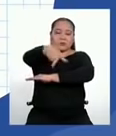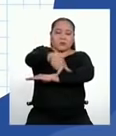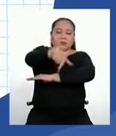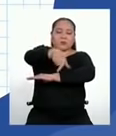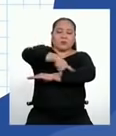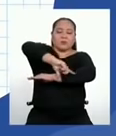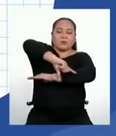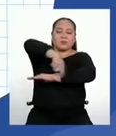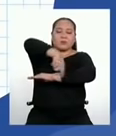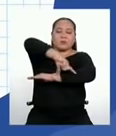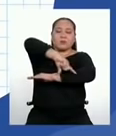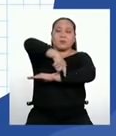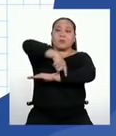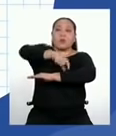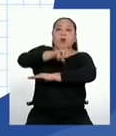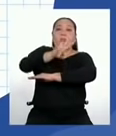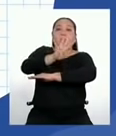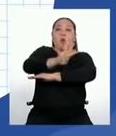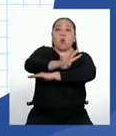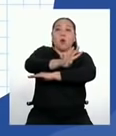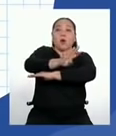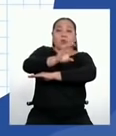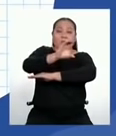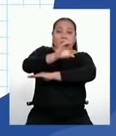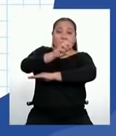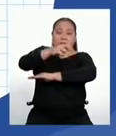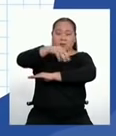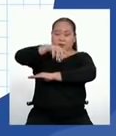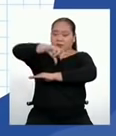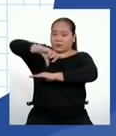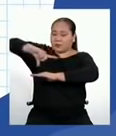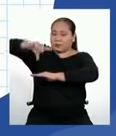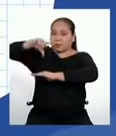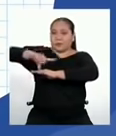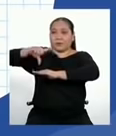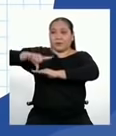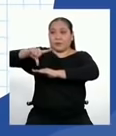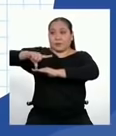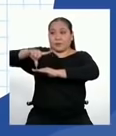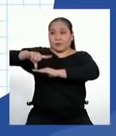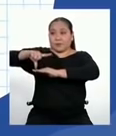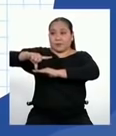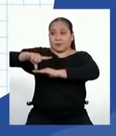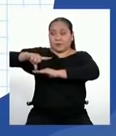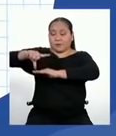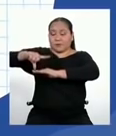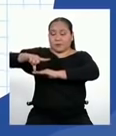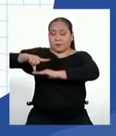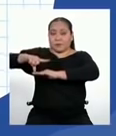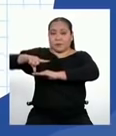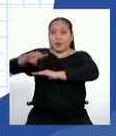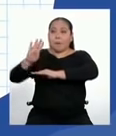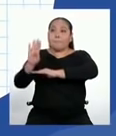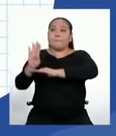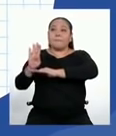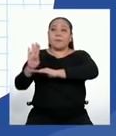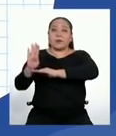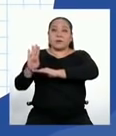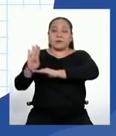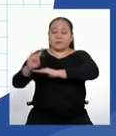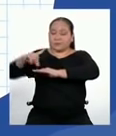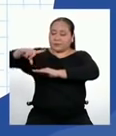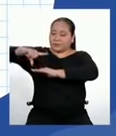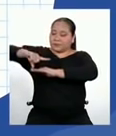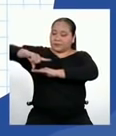distancia del segmento de longitud 4 centímetros. Luego, con la punta del metal del compás, me ubico en el punto B